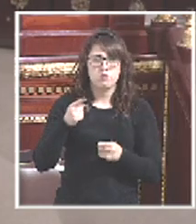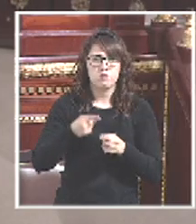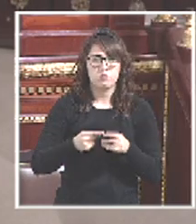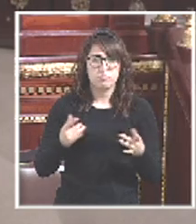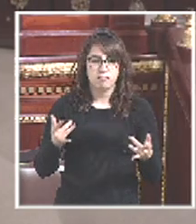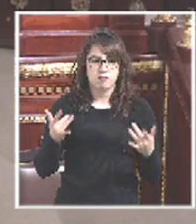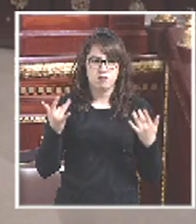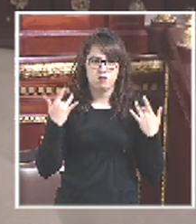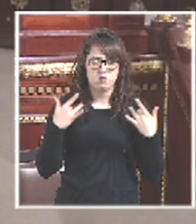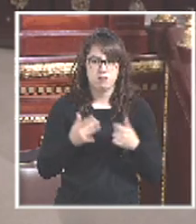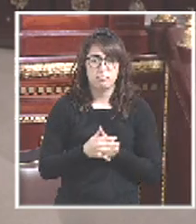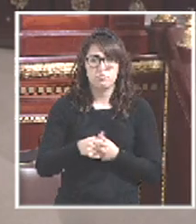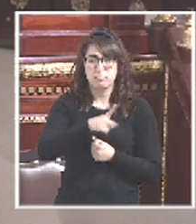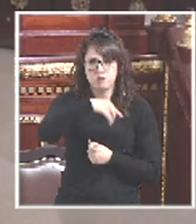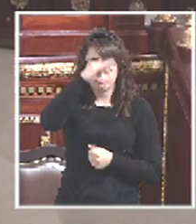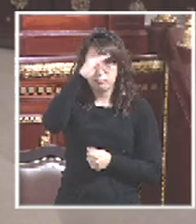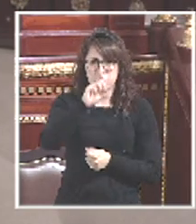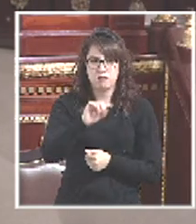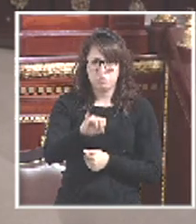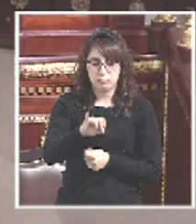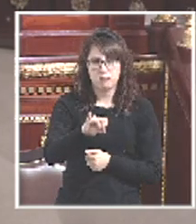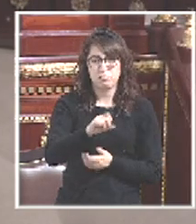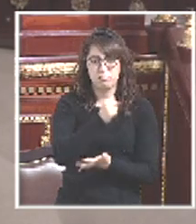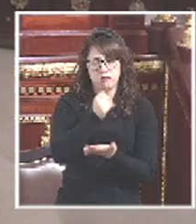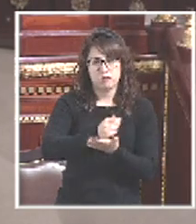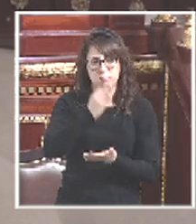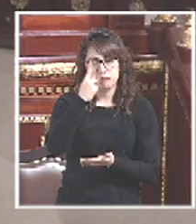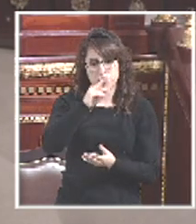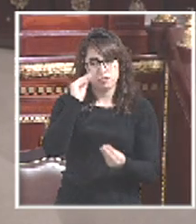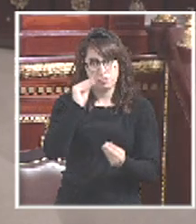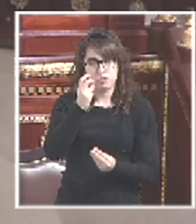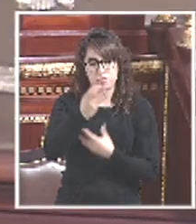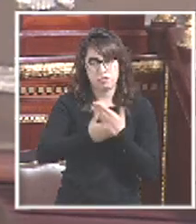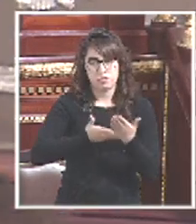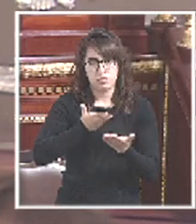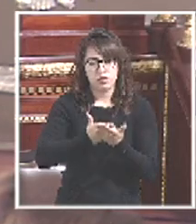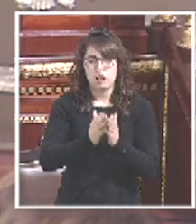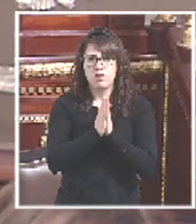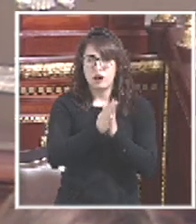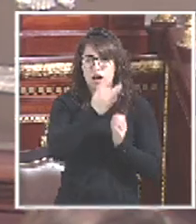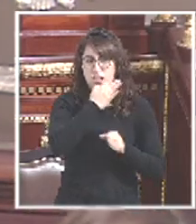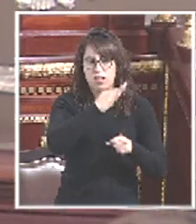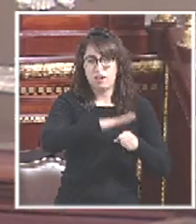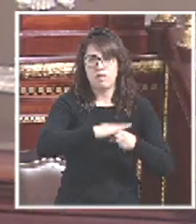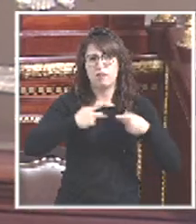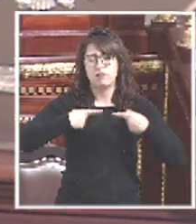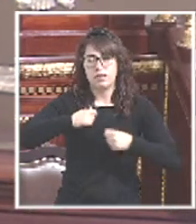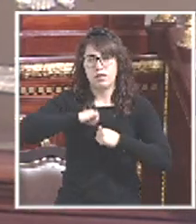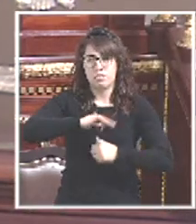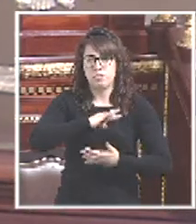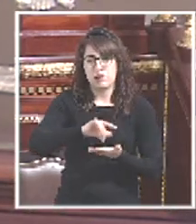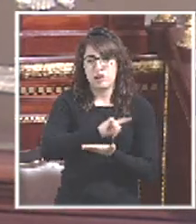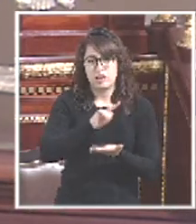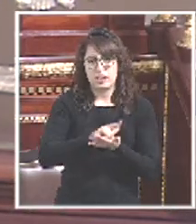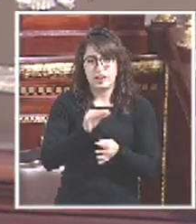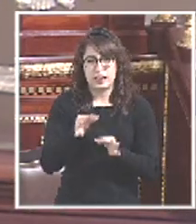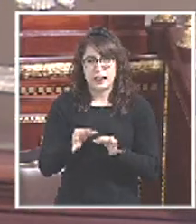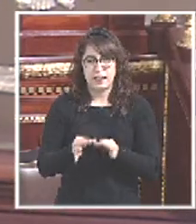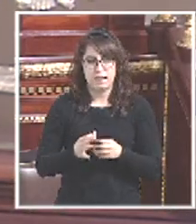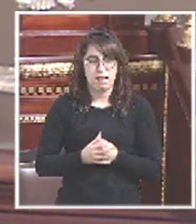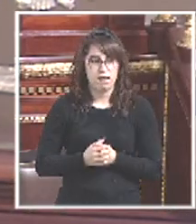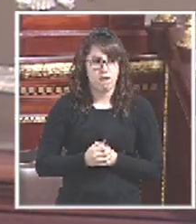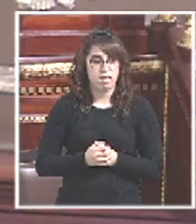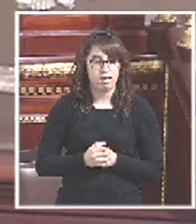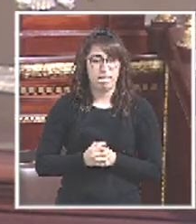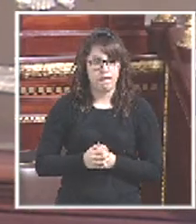¿Abstenciones? Se considera aprobada la propuesta, diputada Presidenta. Remítase a las autoridades correspondientes para los efectos legales a